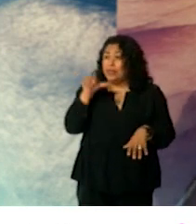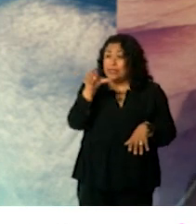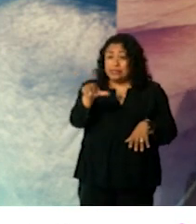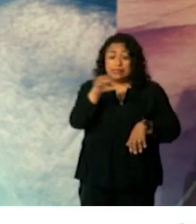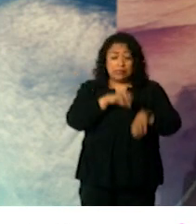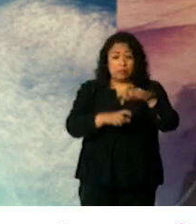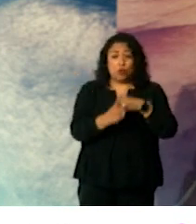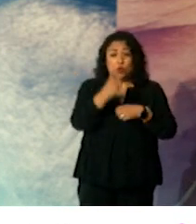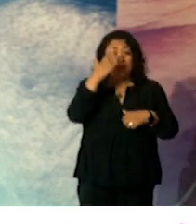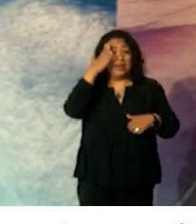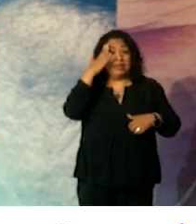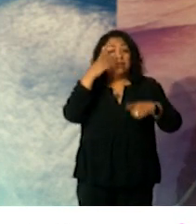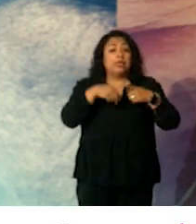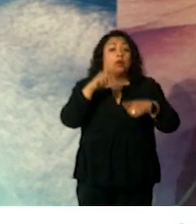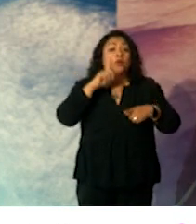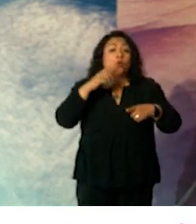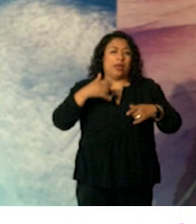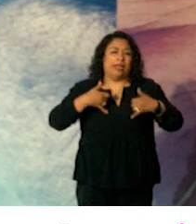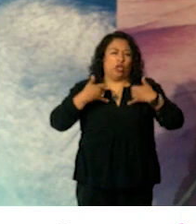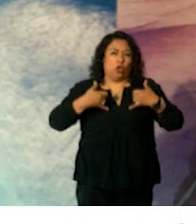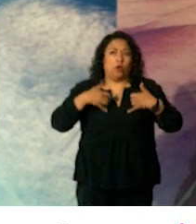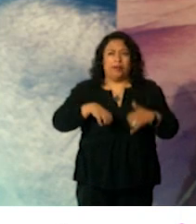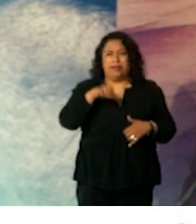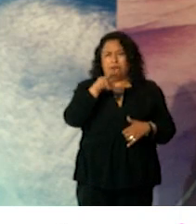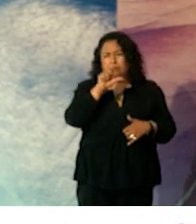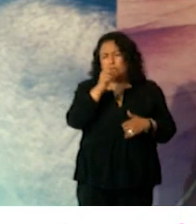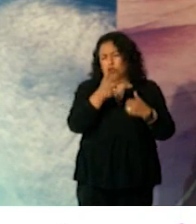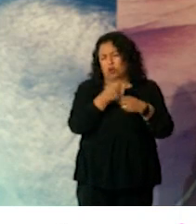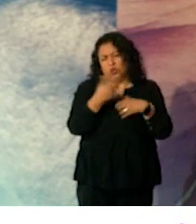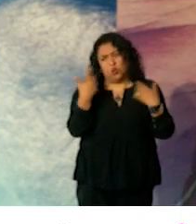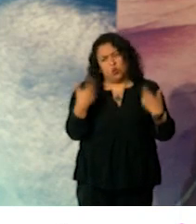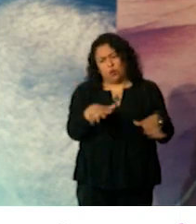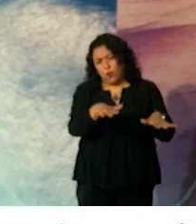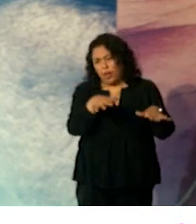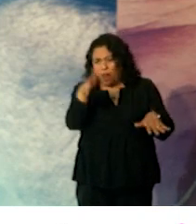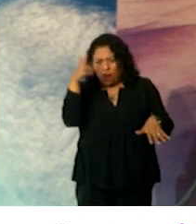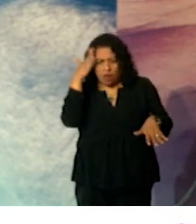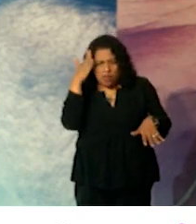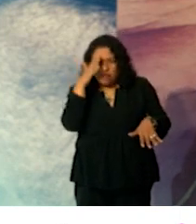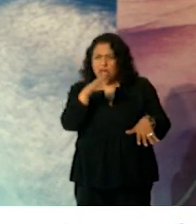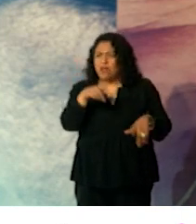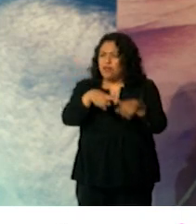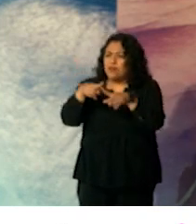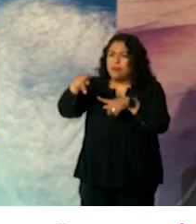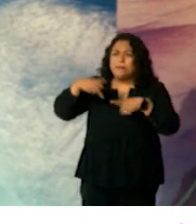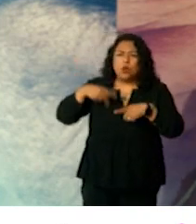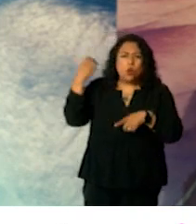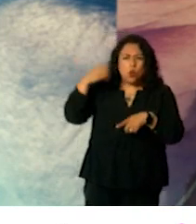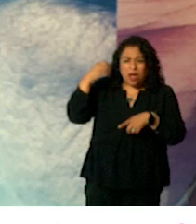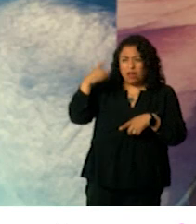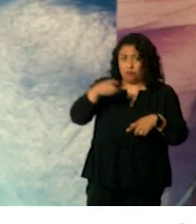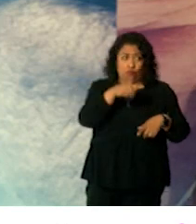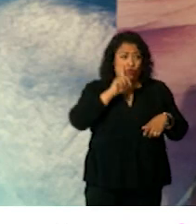empresas, una de ellas liderada por una chava de 28, que digo, wow, o sea, líder de varios apicultores en Oaxaca y es de las